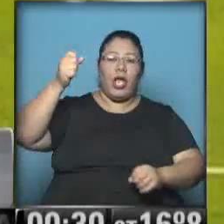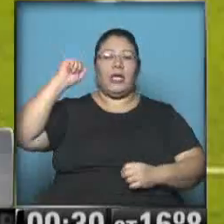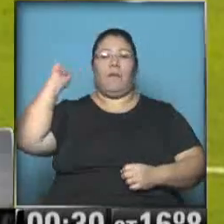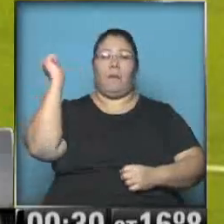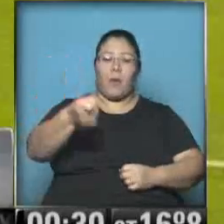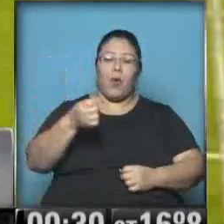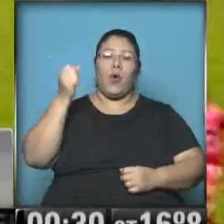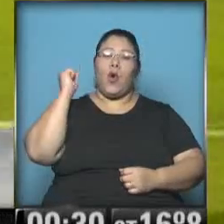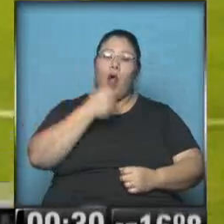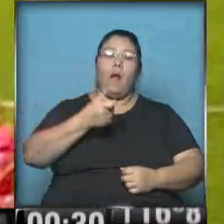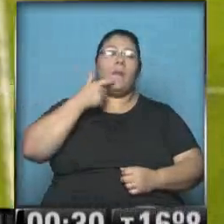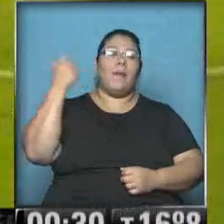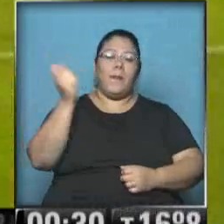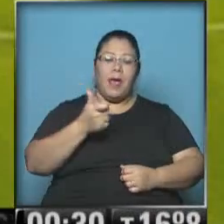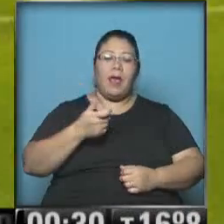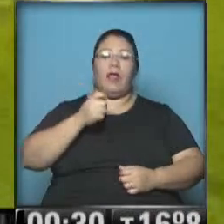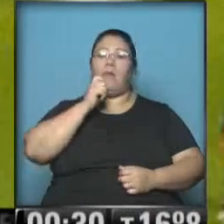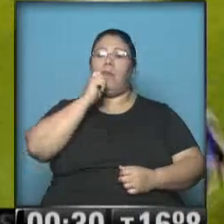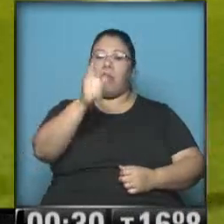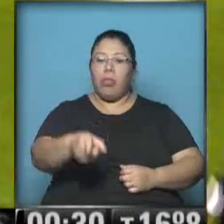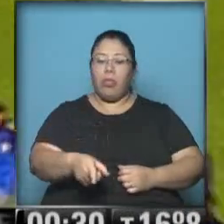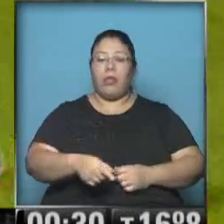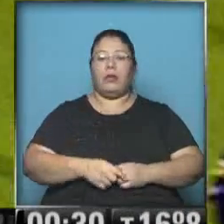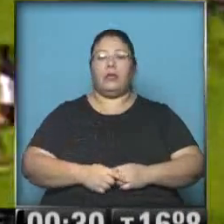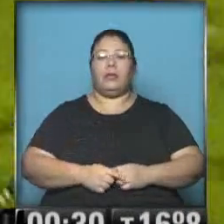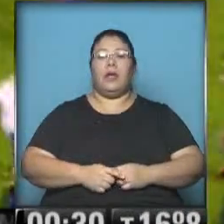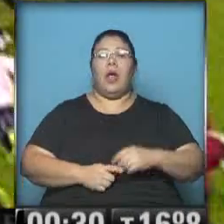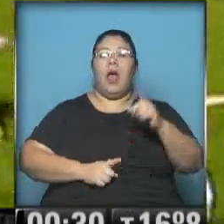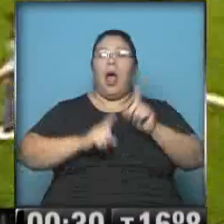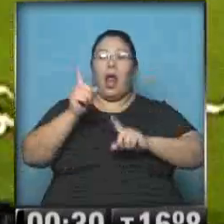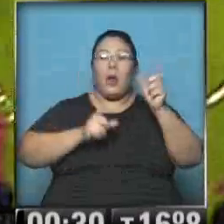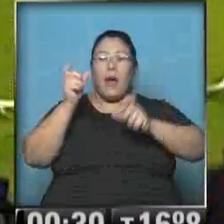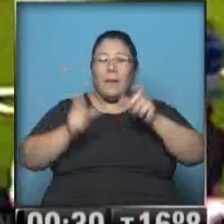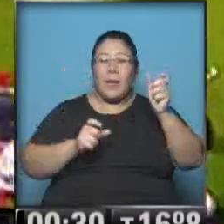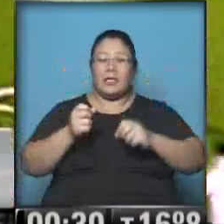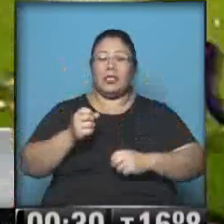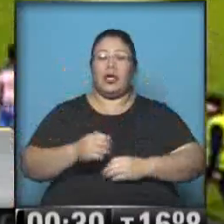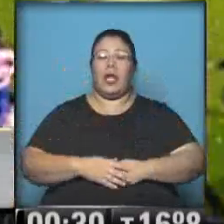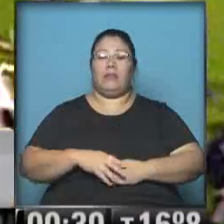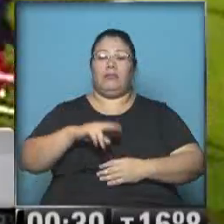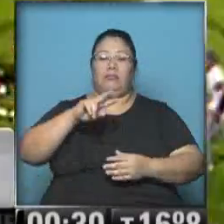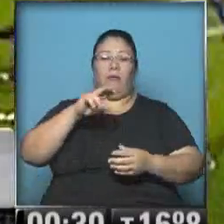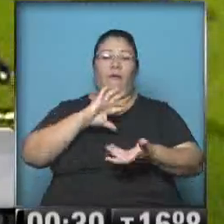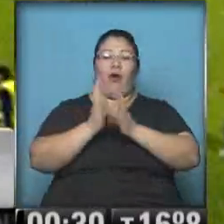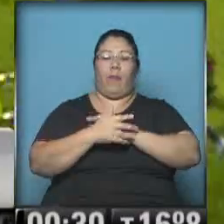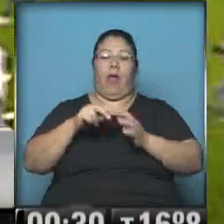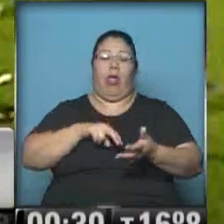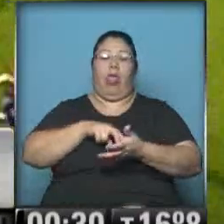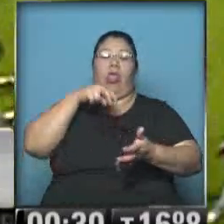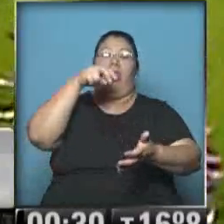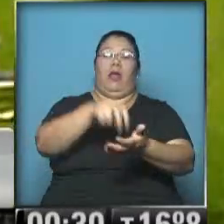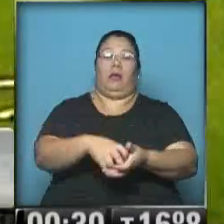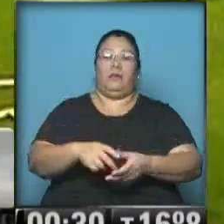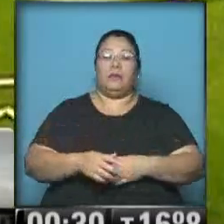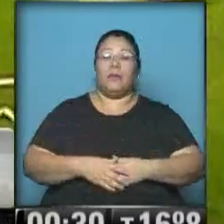golpes, piedras, escupitajos, gente que se tiraba de la tribuna para golpearlos ahí abajo, y tuvieron durante más de 10 minutos solos sin ayuda siquiera